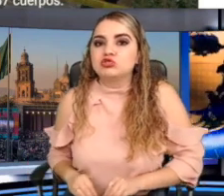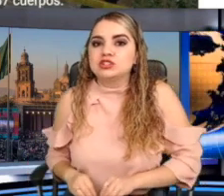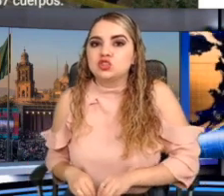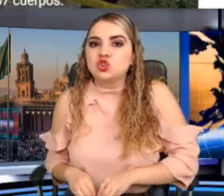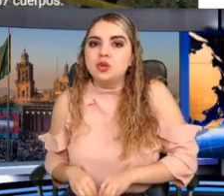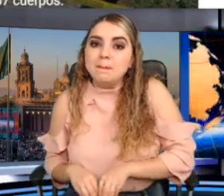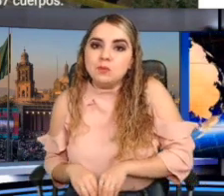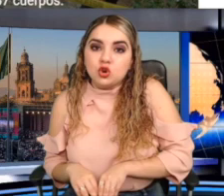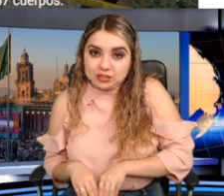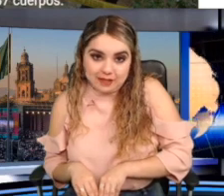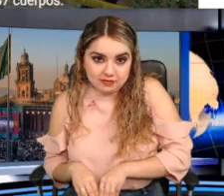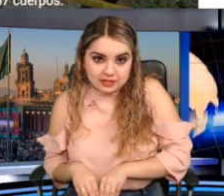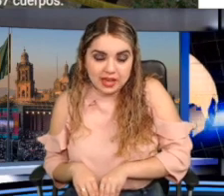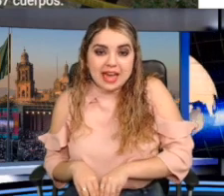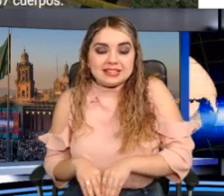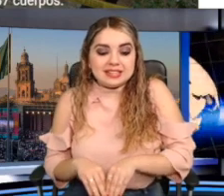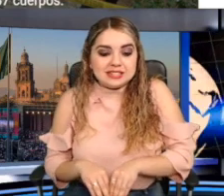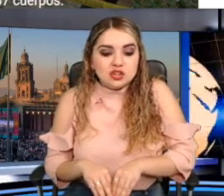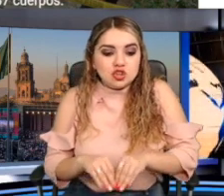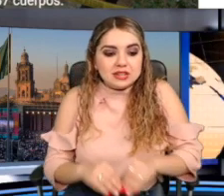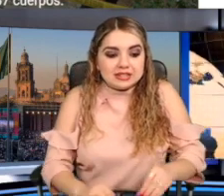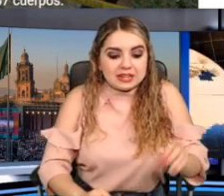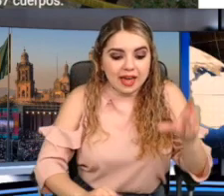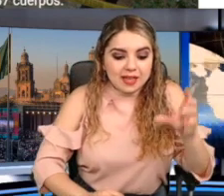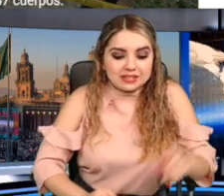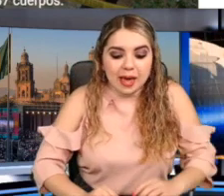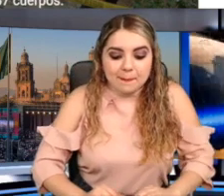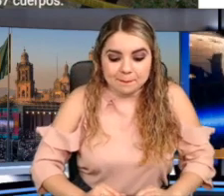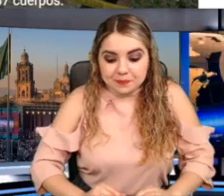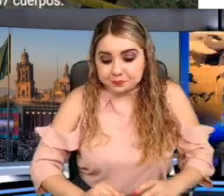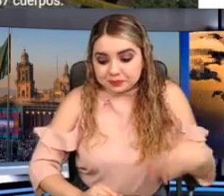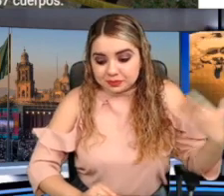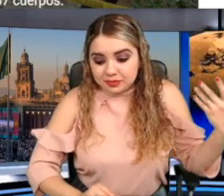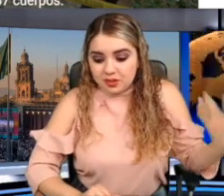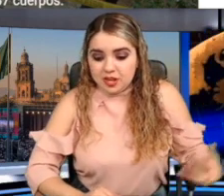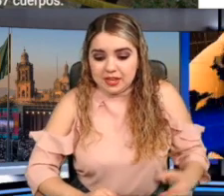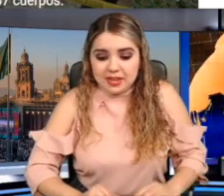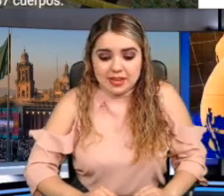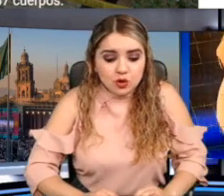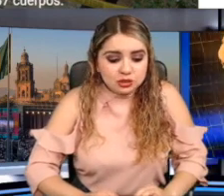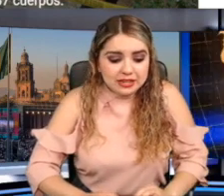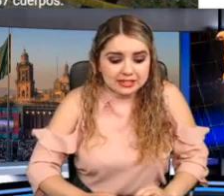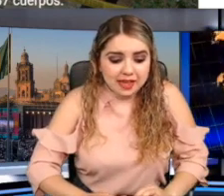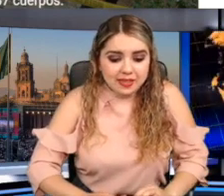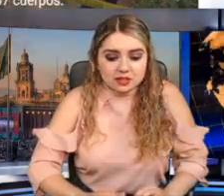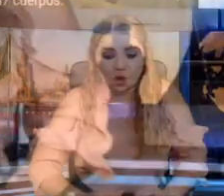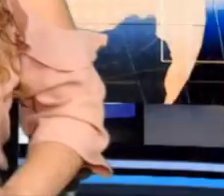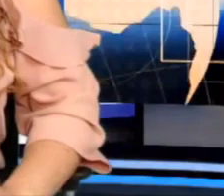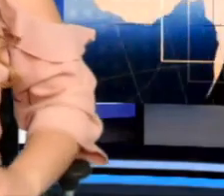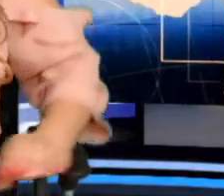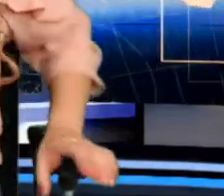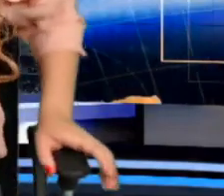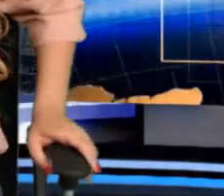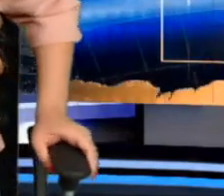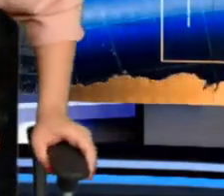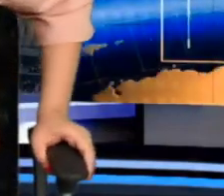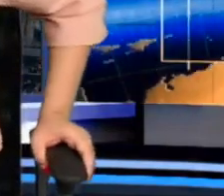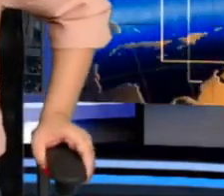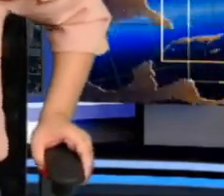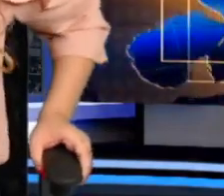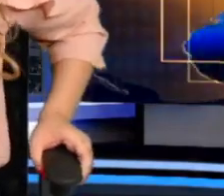las causas que son importantes. Están siendo designadas y utilizadas